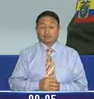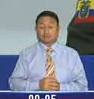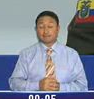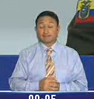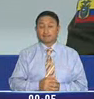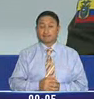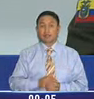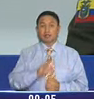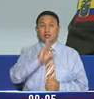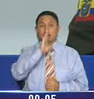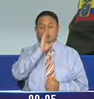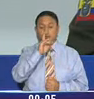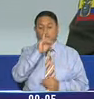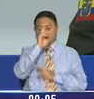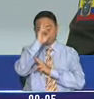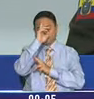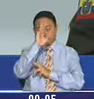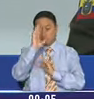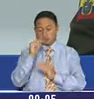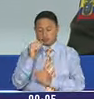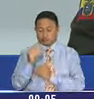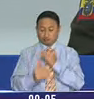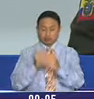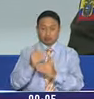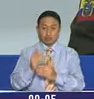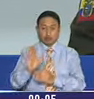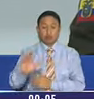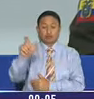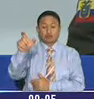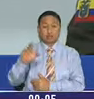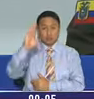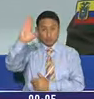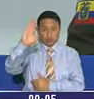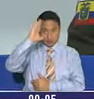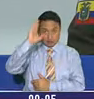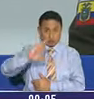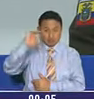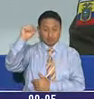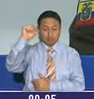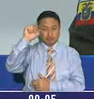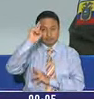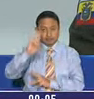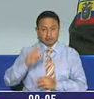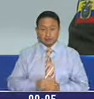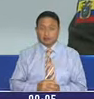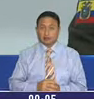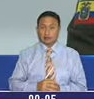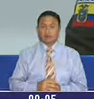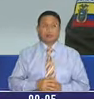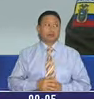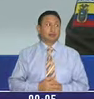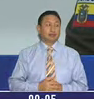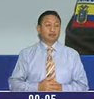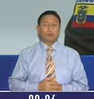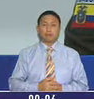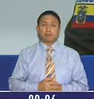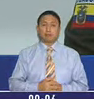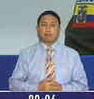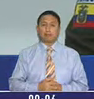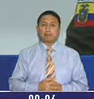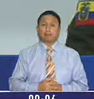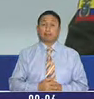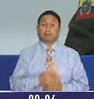porque siempre nosotros respetamos el debido proceso y los derechos que tienen los policías, pero hay otros casos que sí generan conflictos.